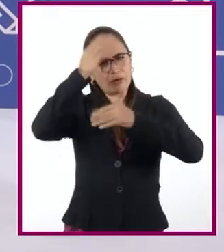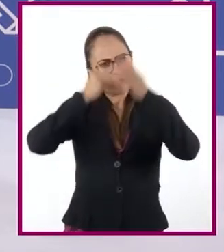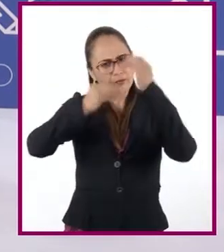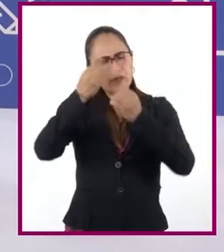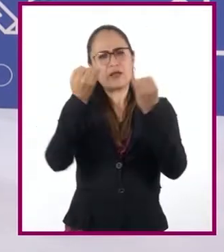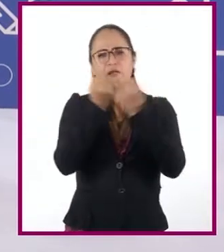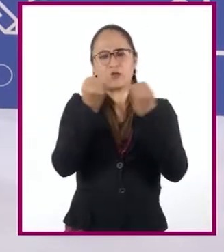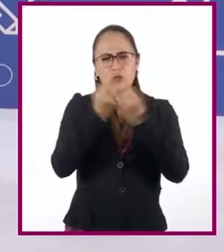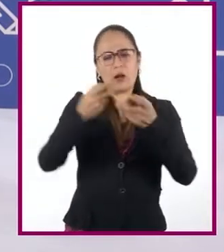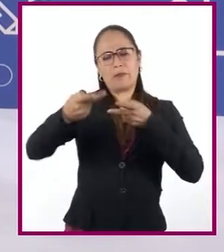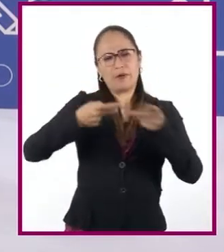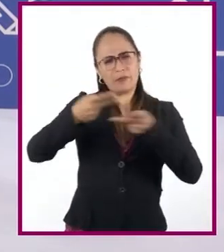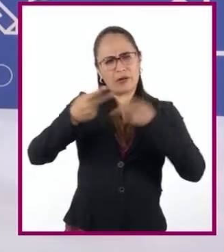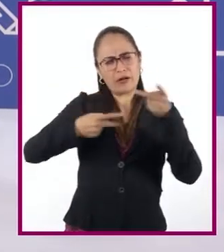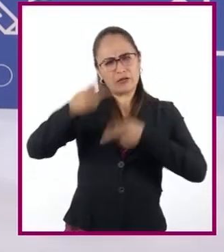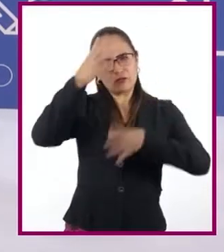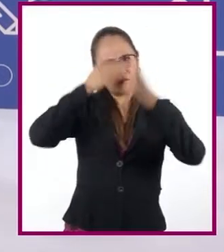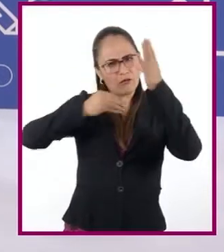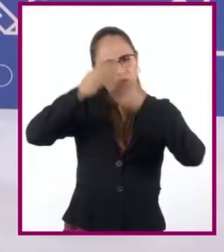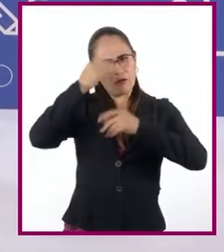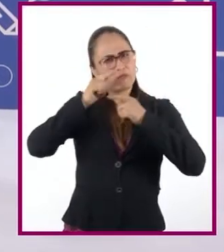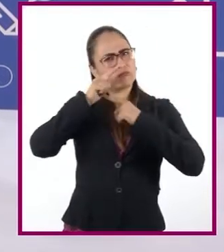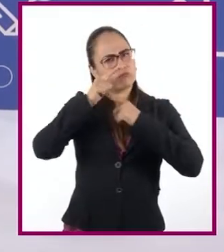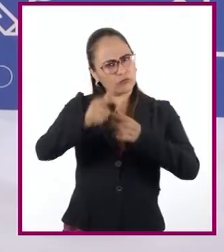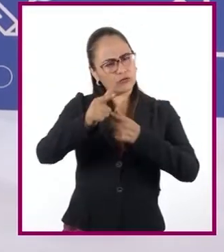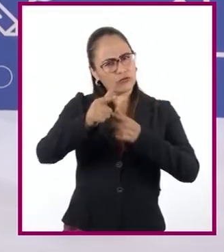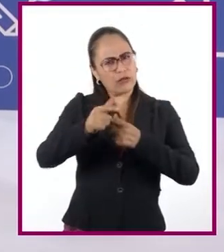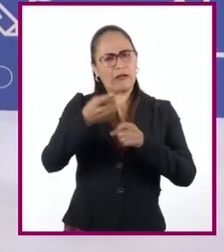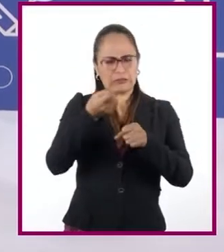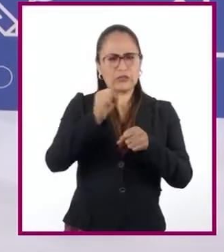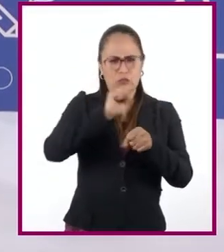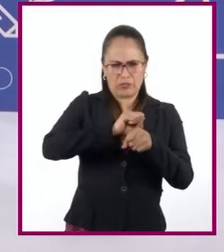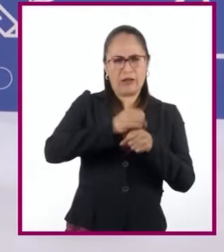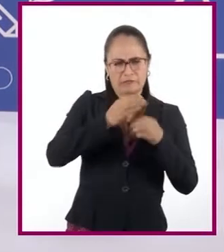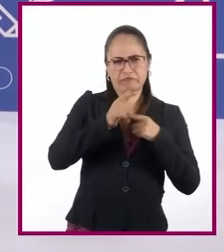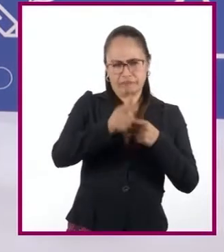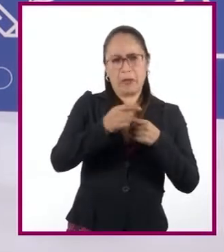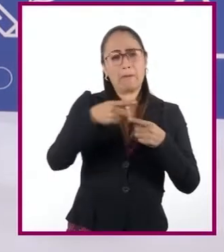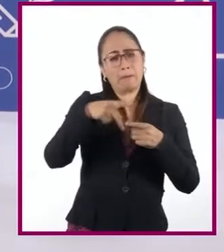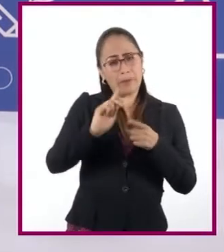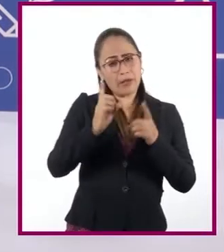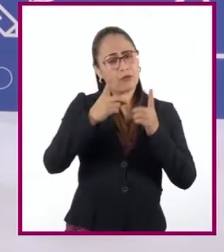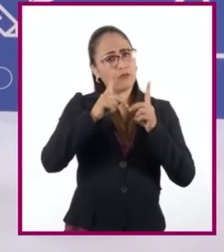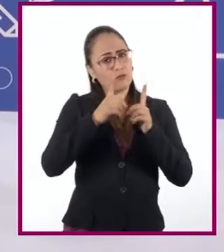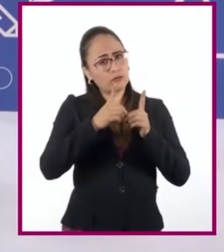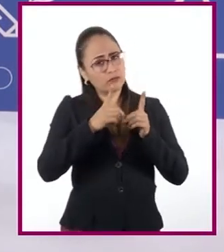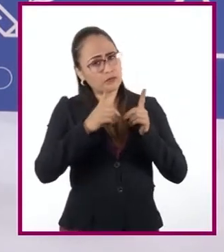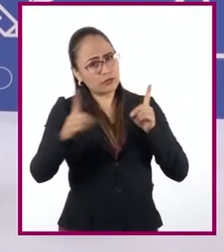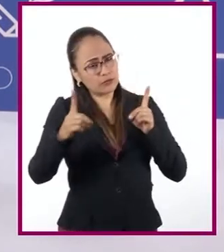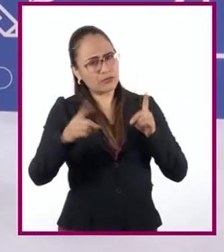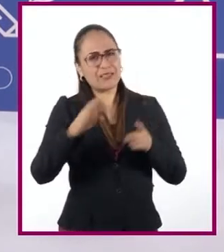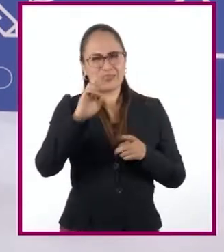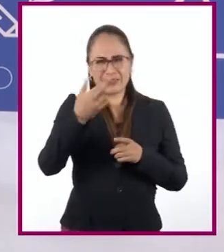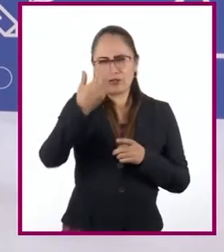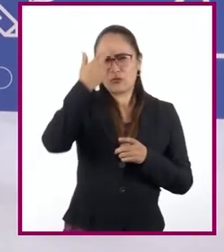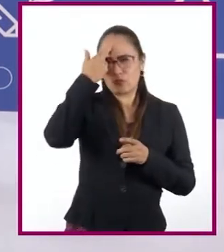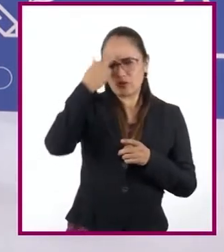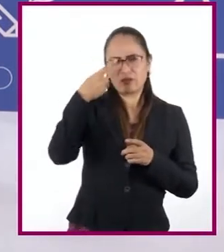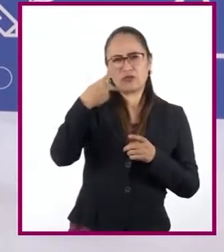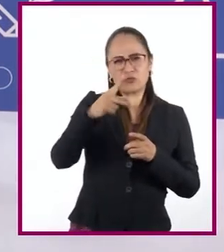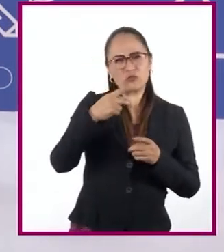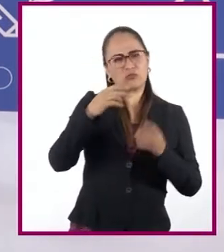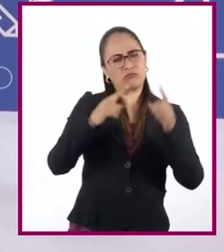continuar con su preparación de educación secundaria, pero a distancia. Recuerden que aunado a su trabajo escolar y su